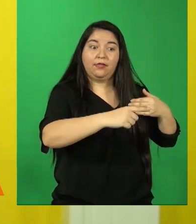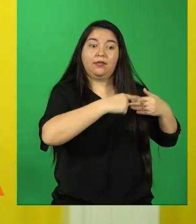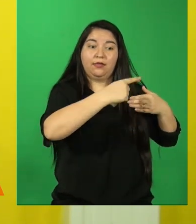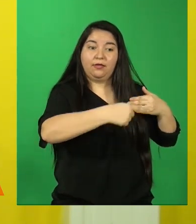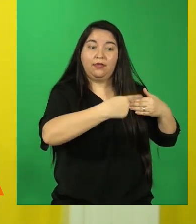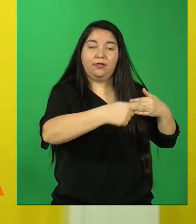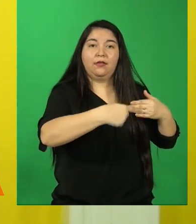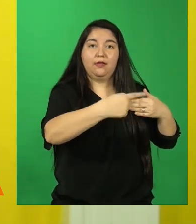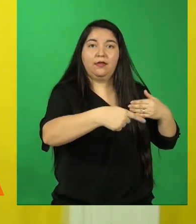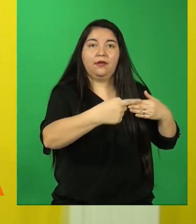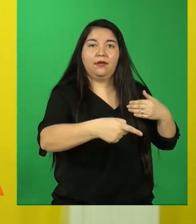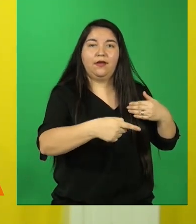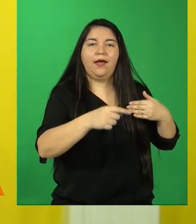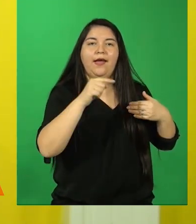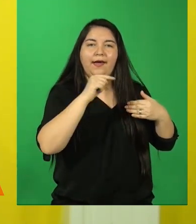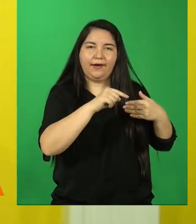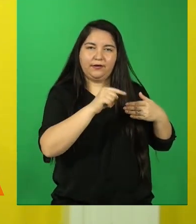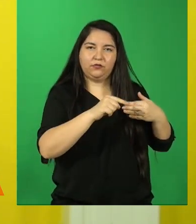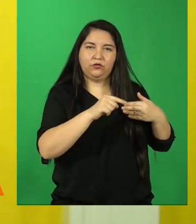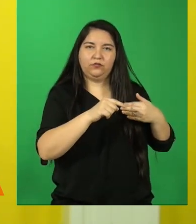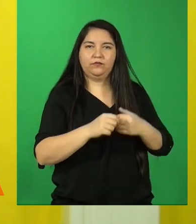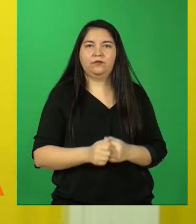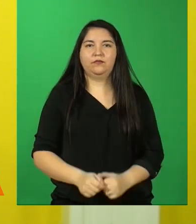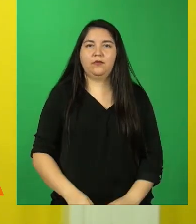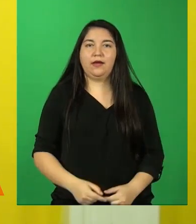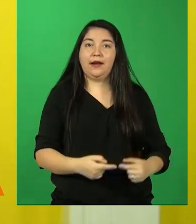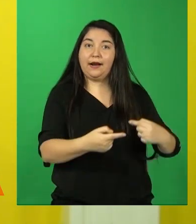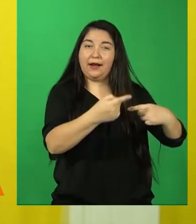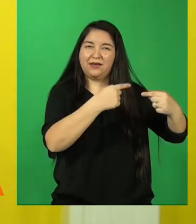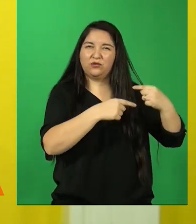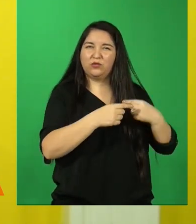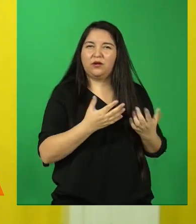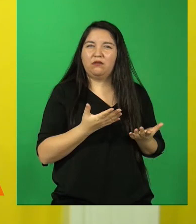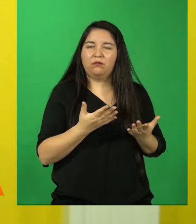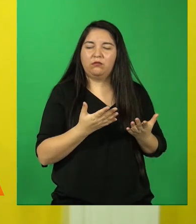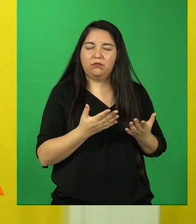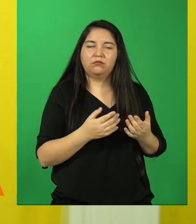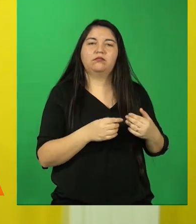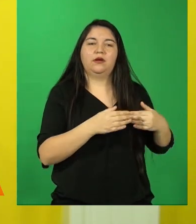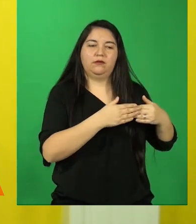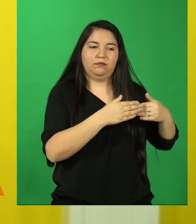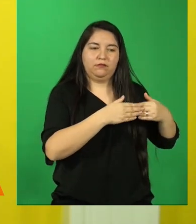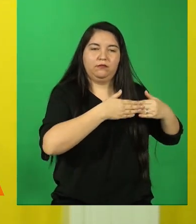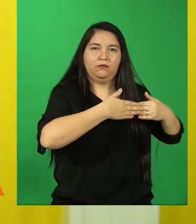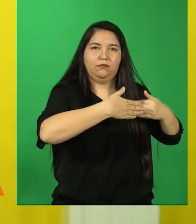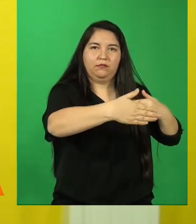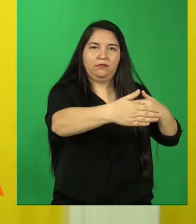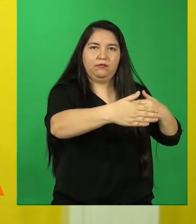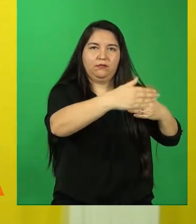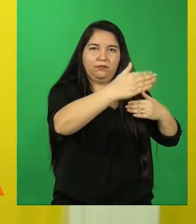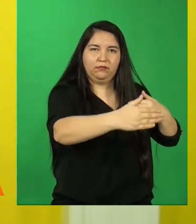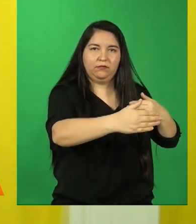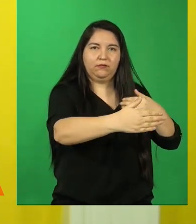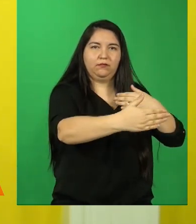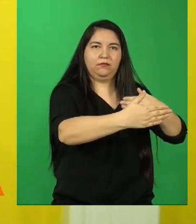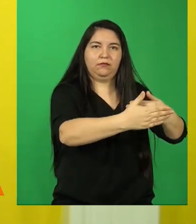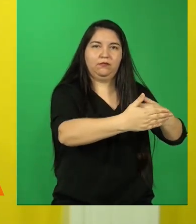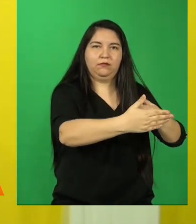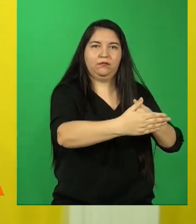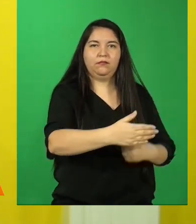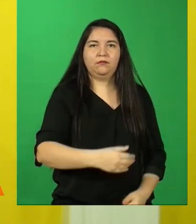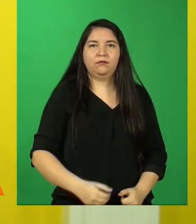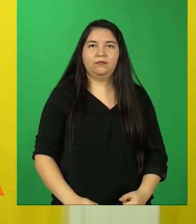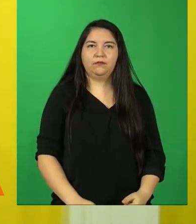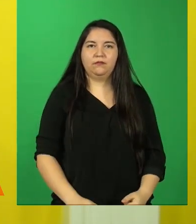dónde y cuánto duran esa historia que nos están contando. Ya